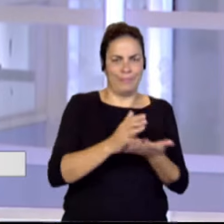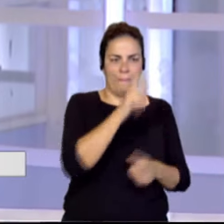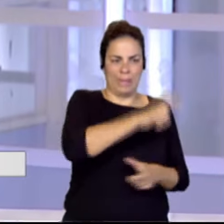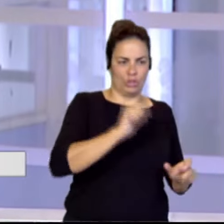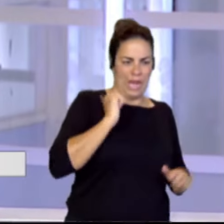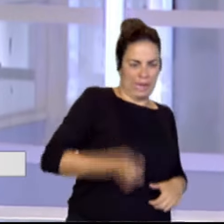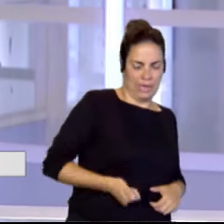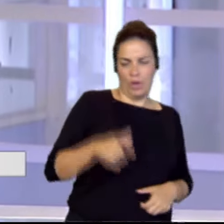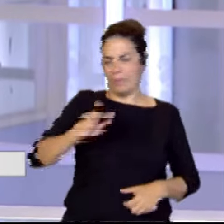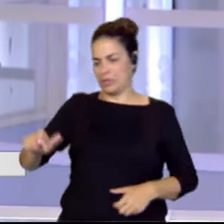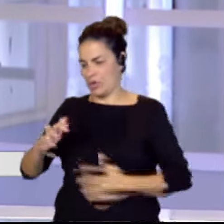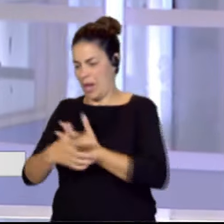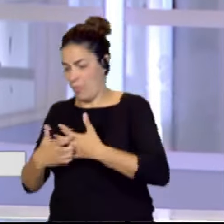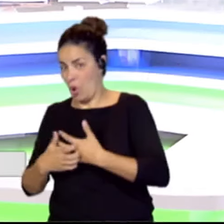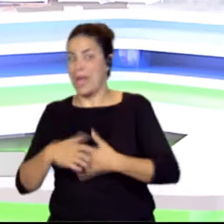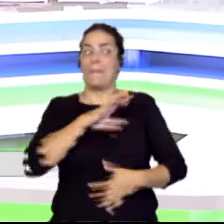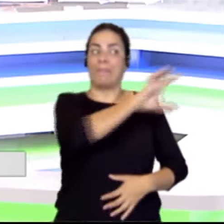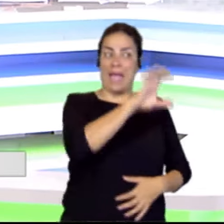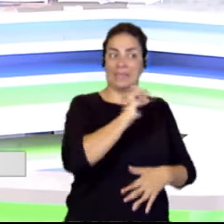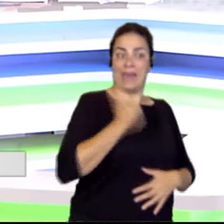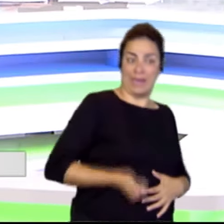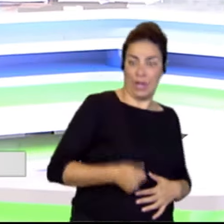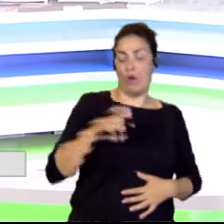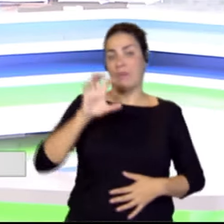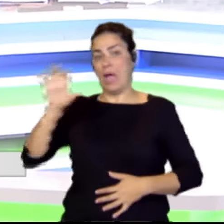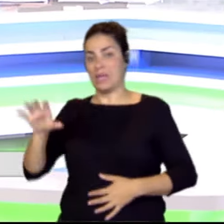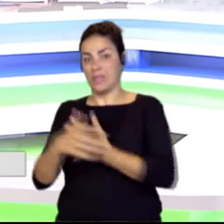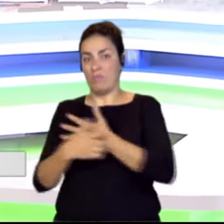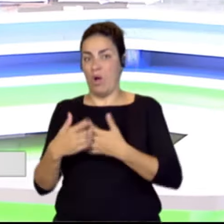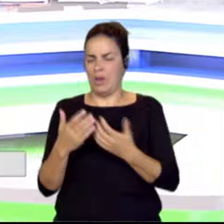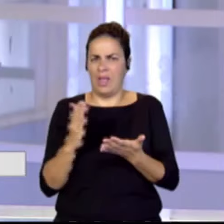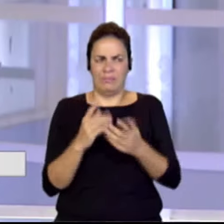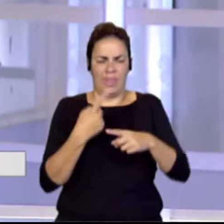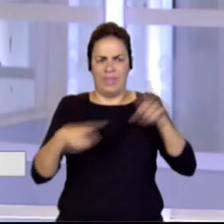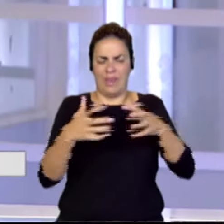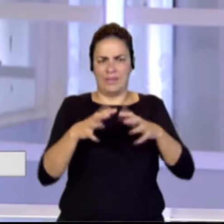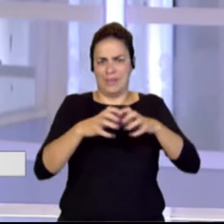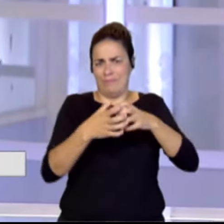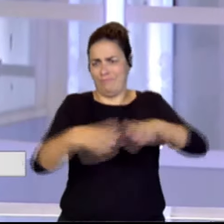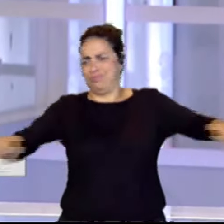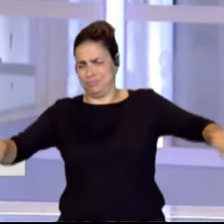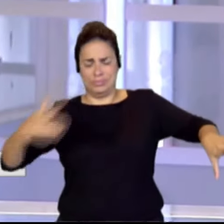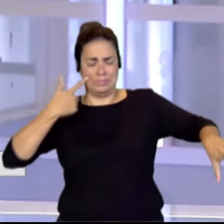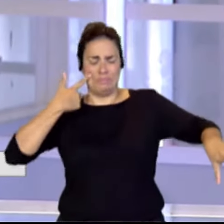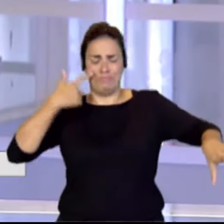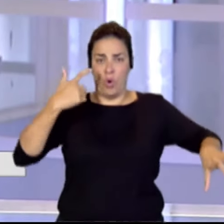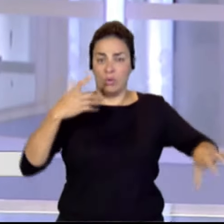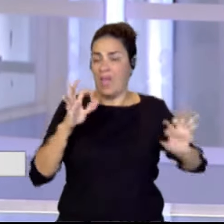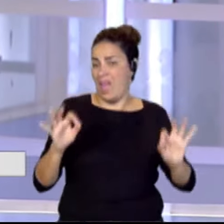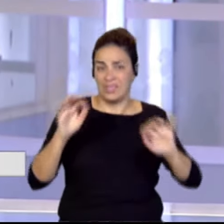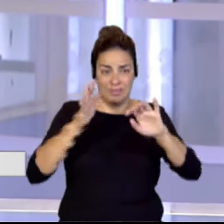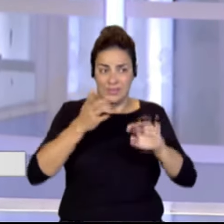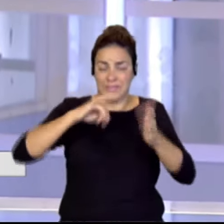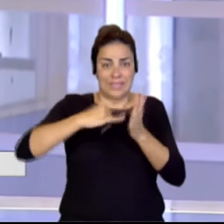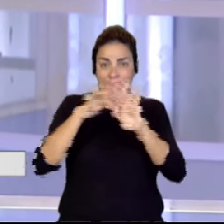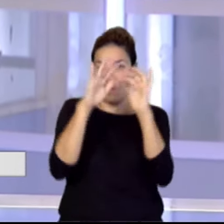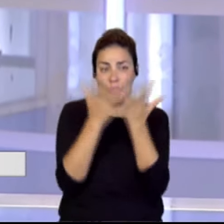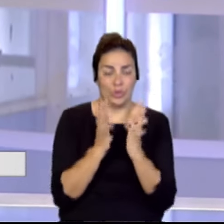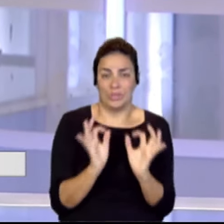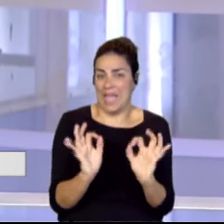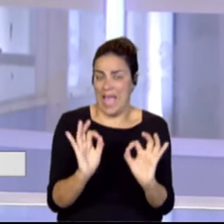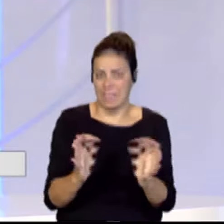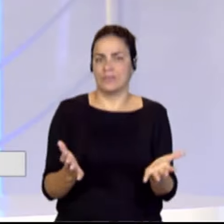ricos y países pobres Esa es la tendencia en nuestro sistema económico nuestro sistema eh mundial internacional hablabas antes chicha del tema